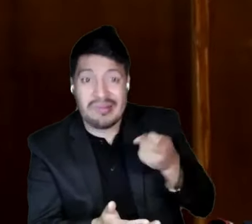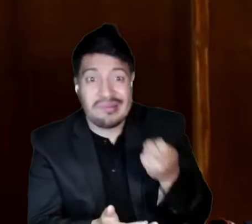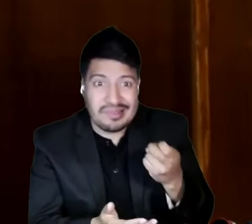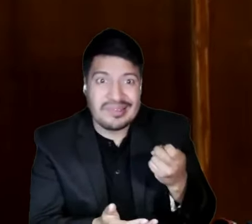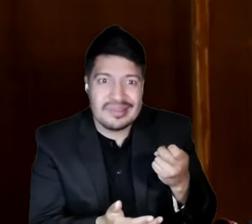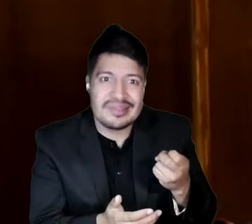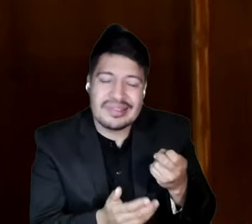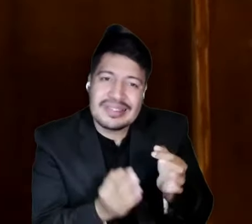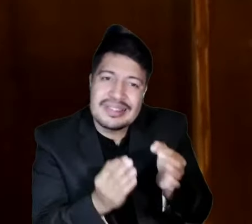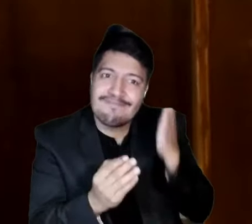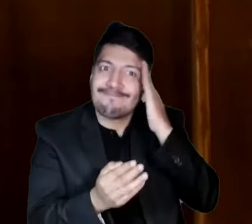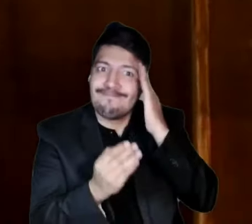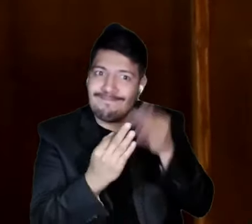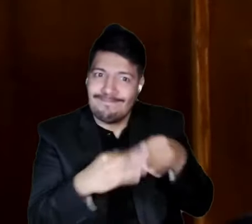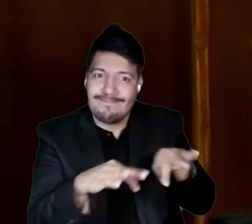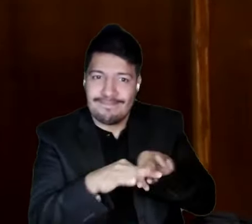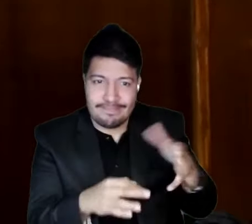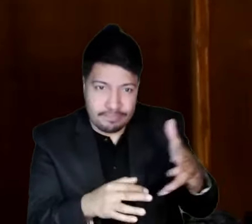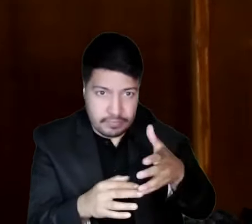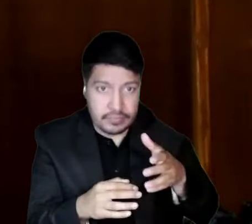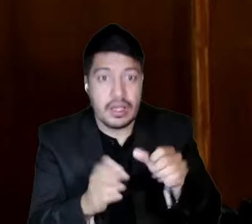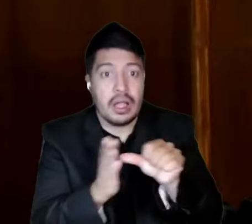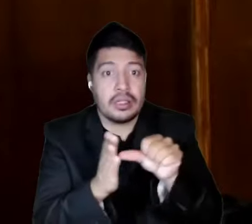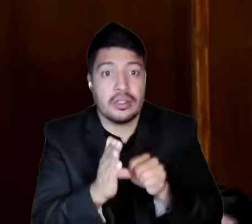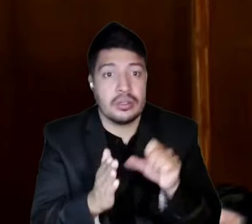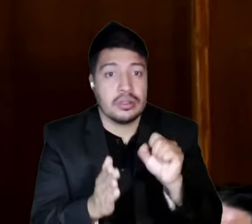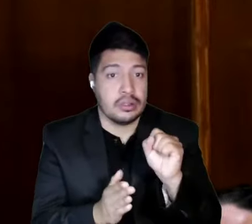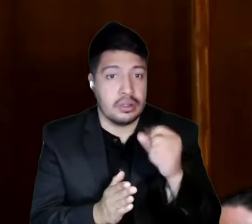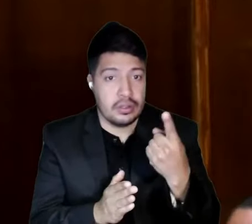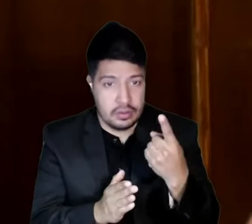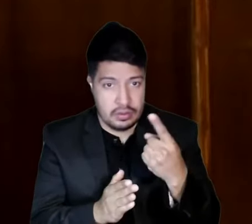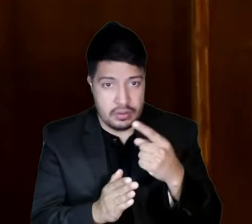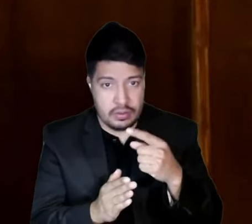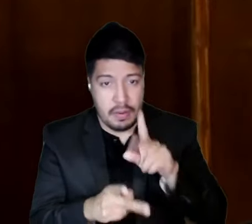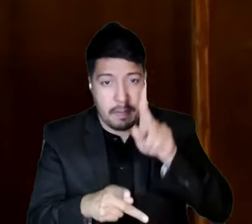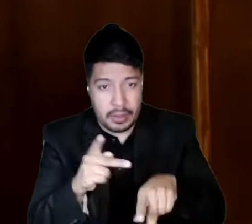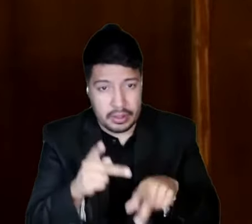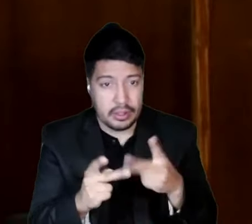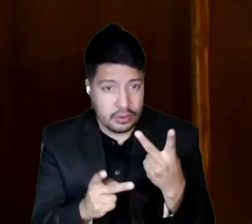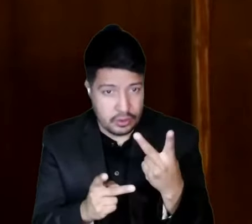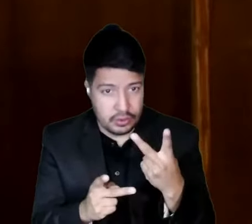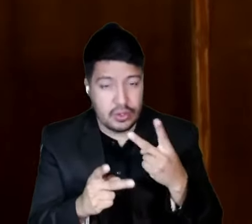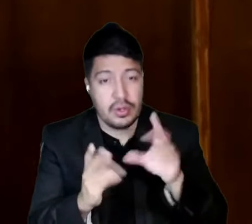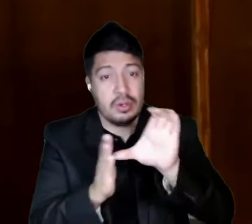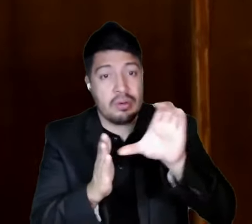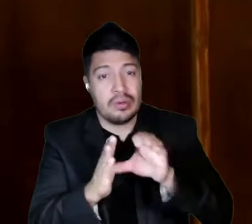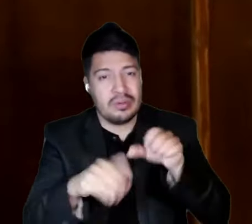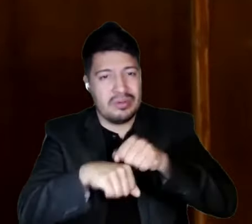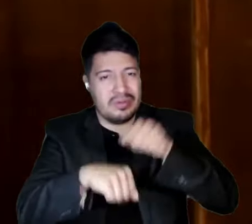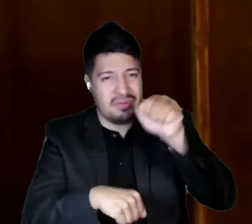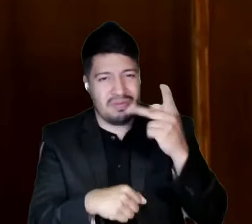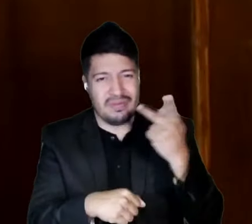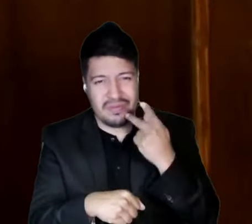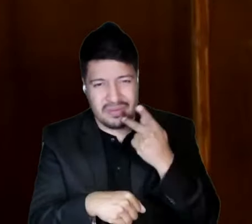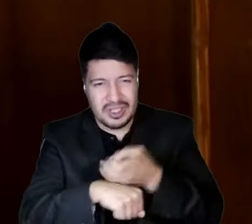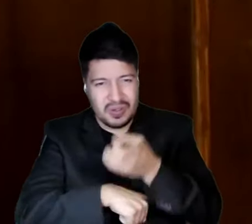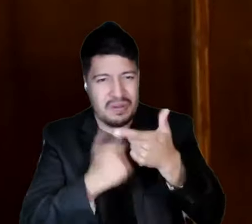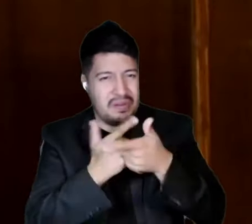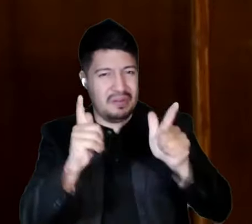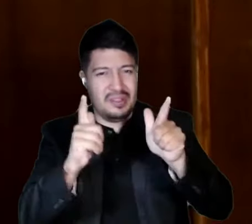establecido en los artículos 61 fracción 2 de la constitución política del Estado libre y soberano de